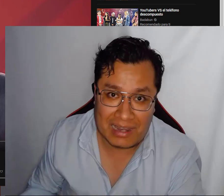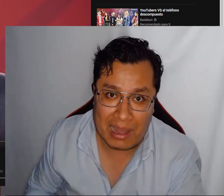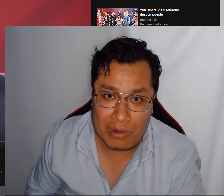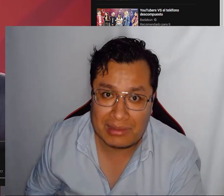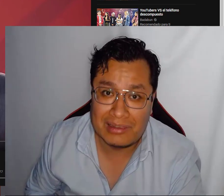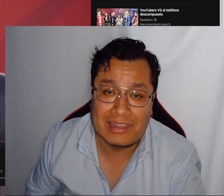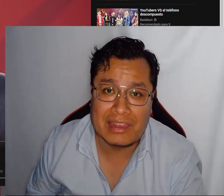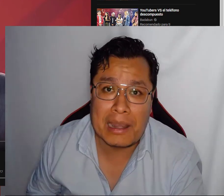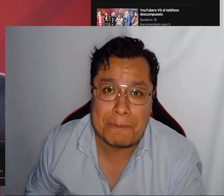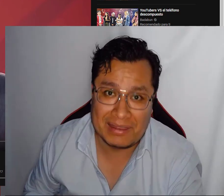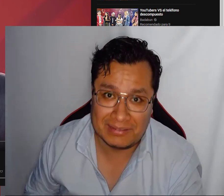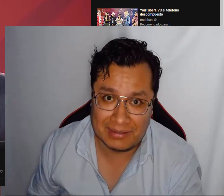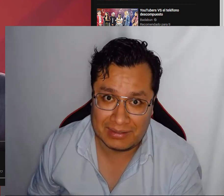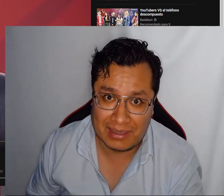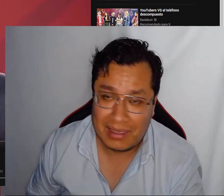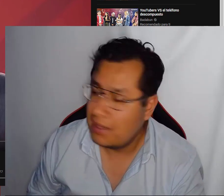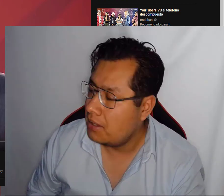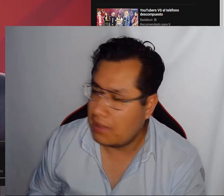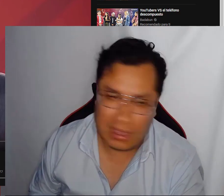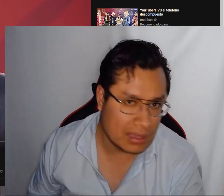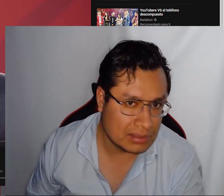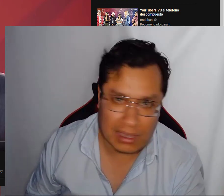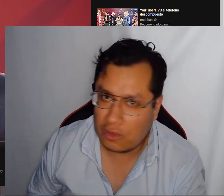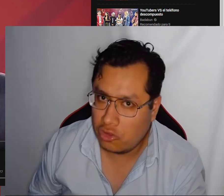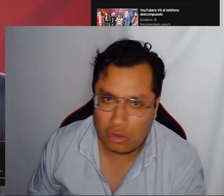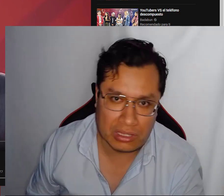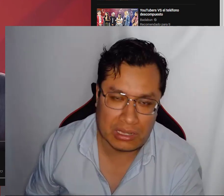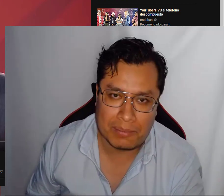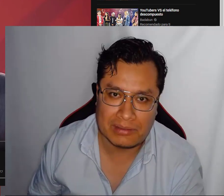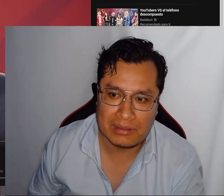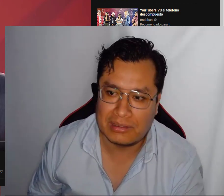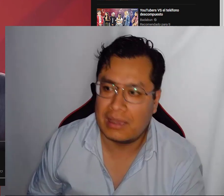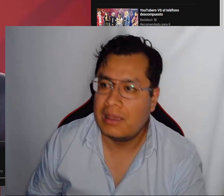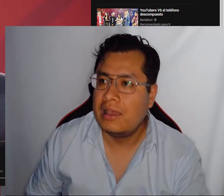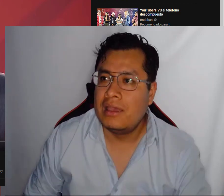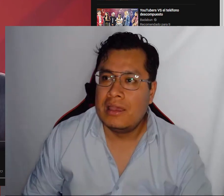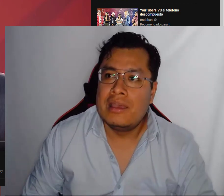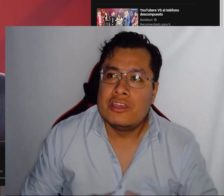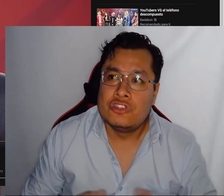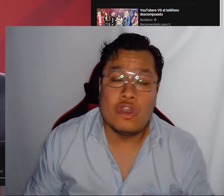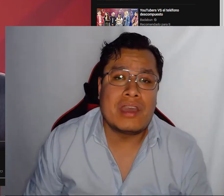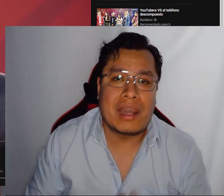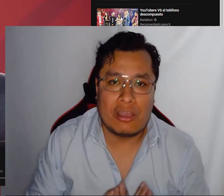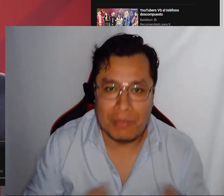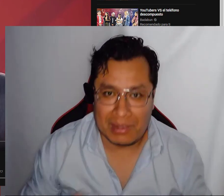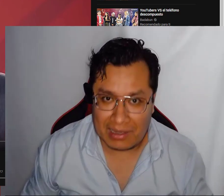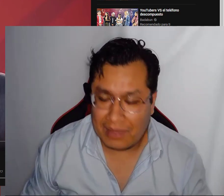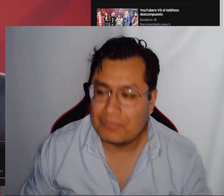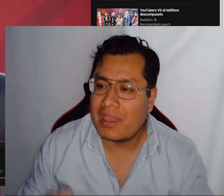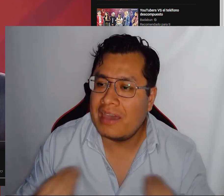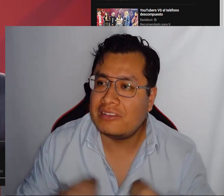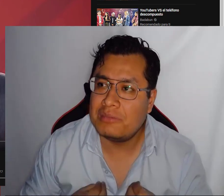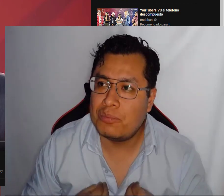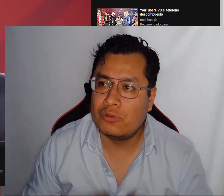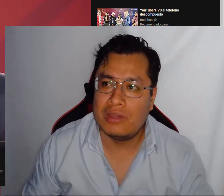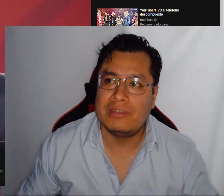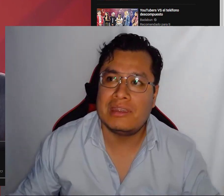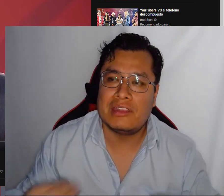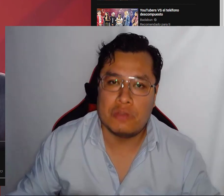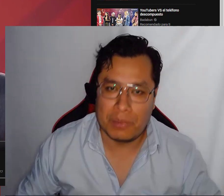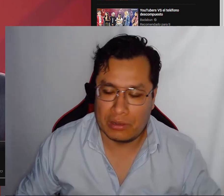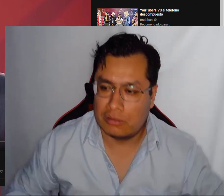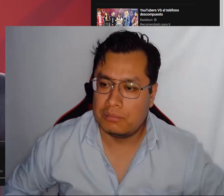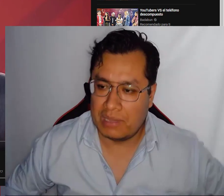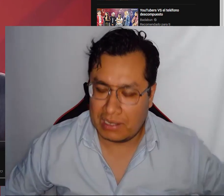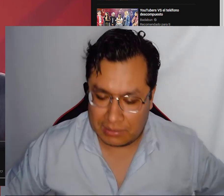que te paras en el aula tienes que tener presencia y hay gente que no tiene presencia yo que recomendaría este es mi punto de